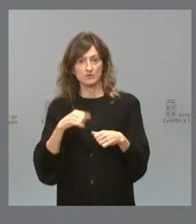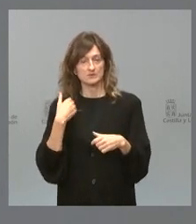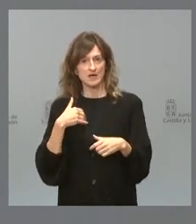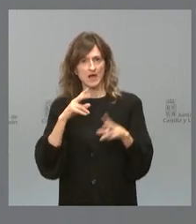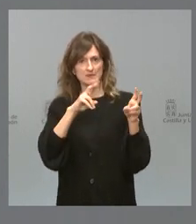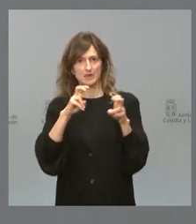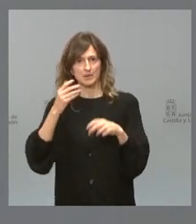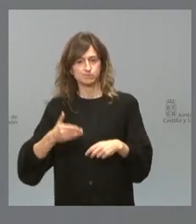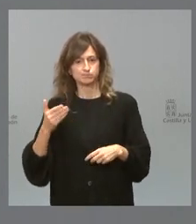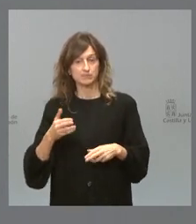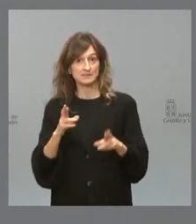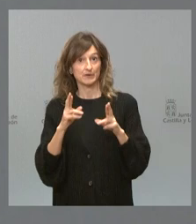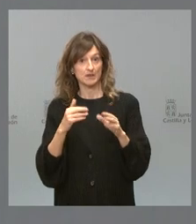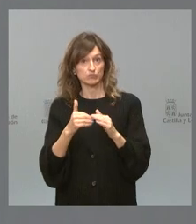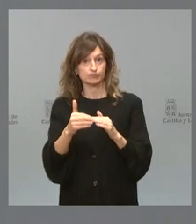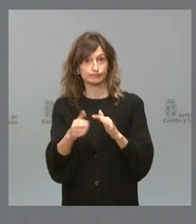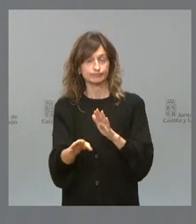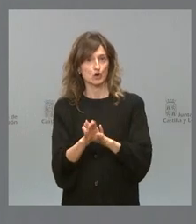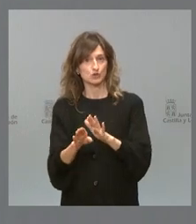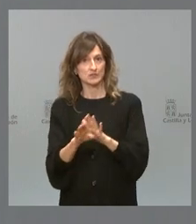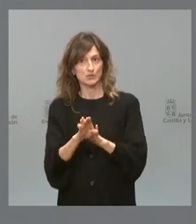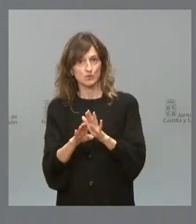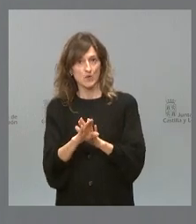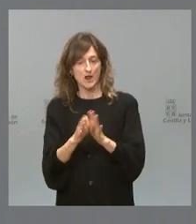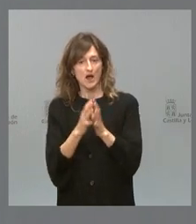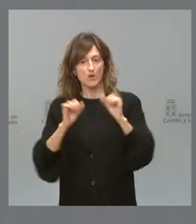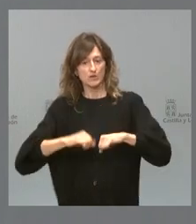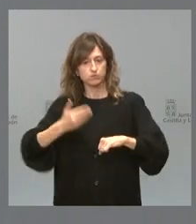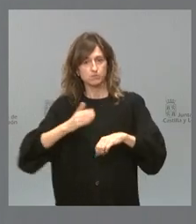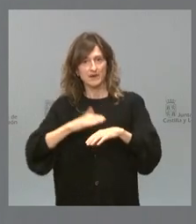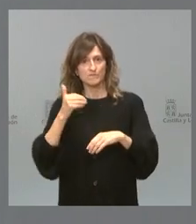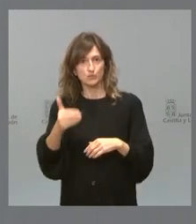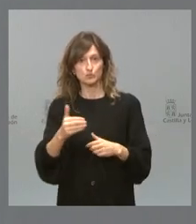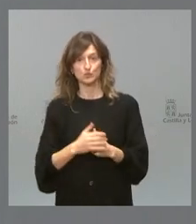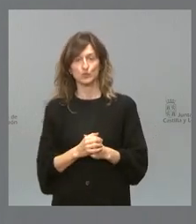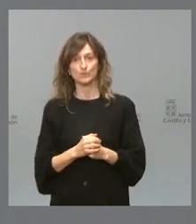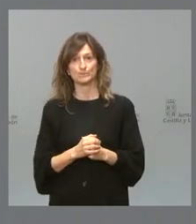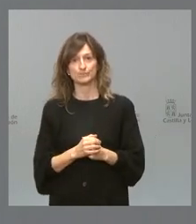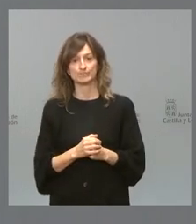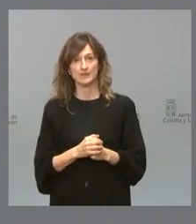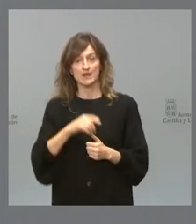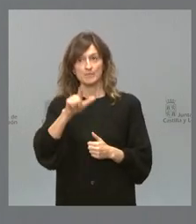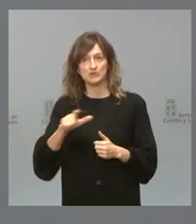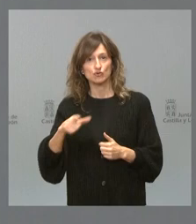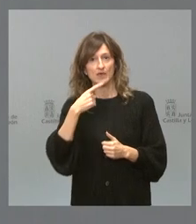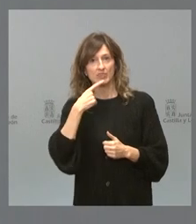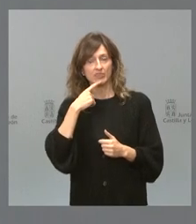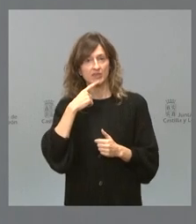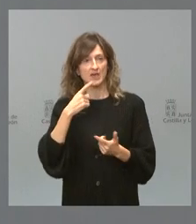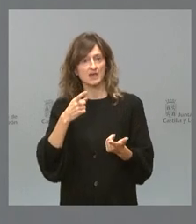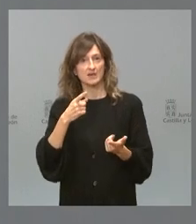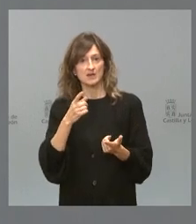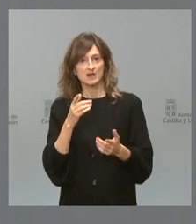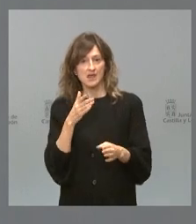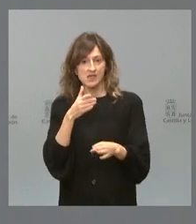materias muy importantes Esperamos que puedan seguir siendo acuerdos relevantes en el futuro no tenemos constancia de que nadie haya anunciado su deseo